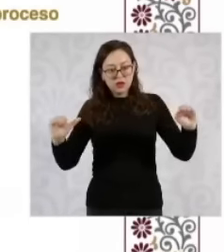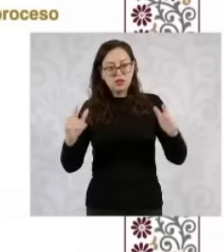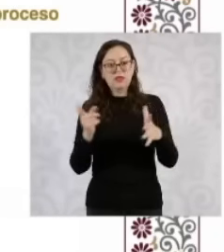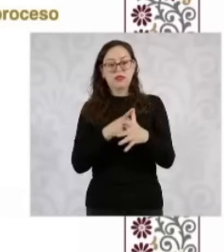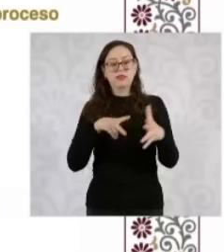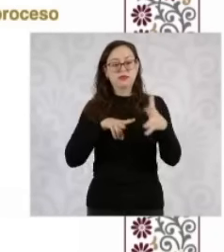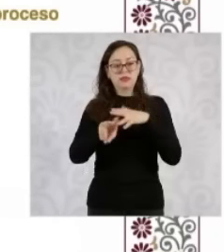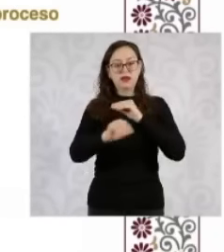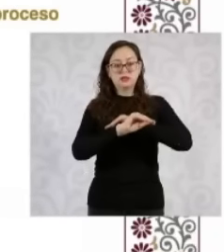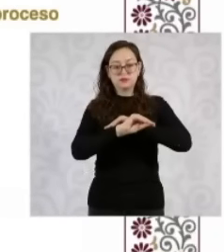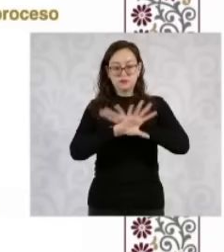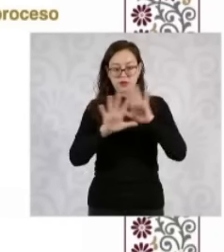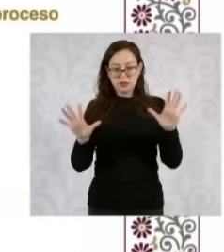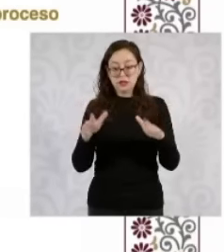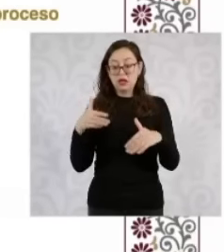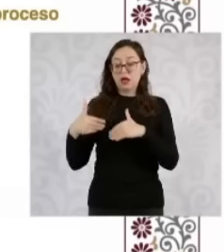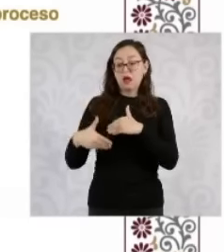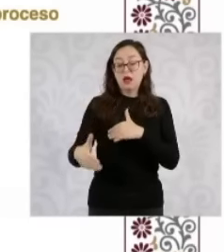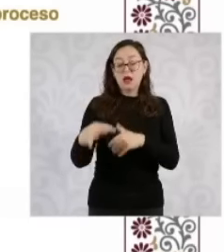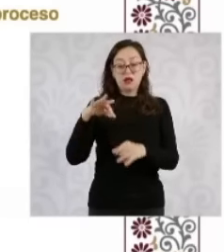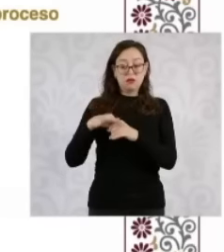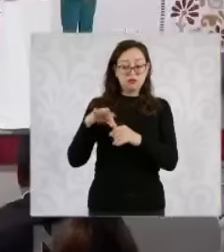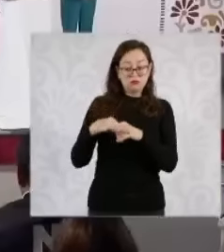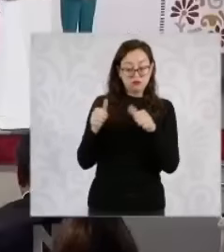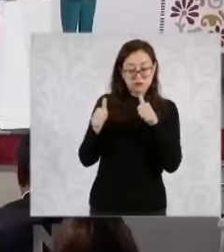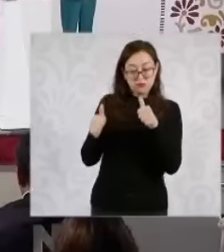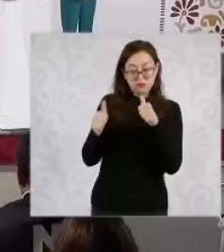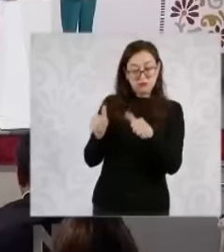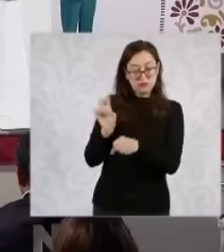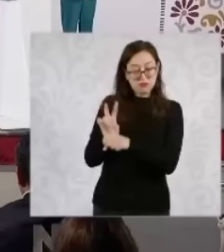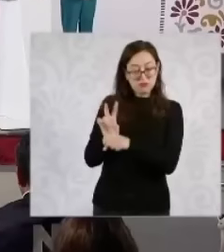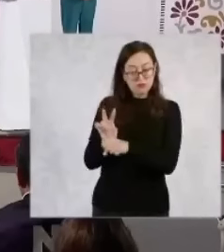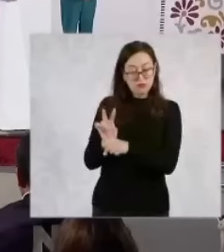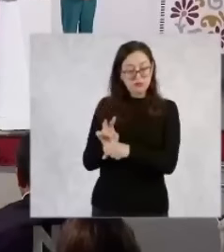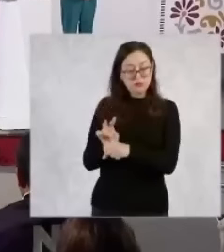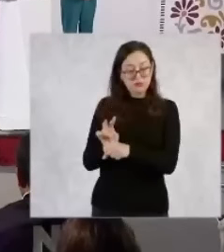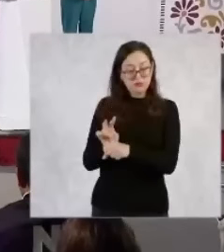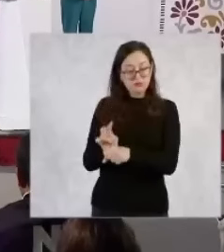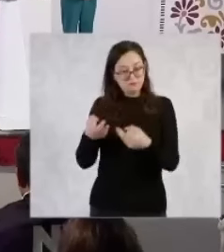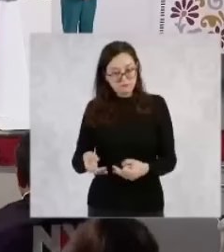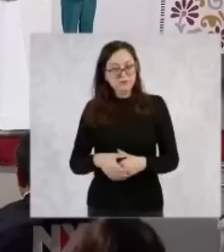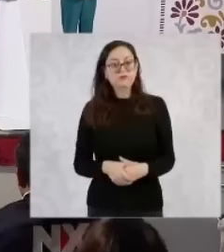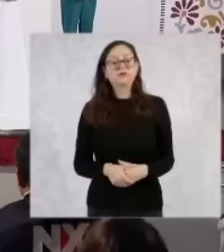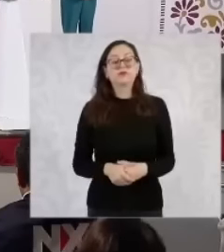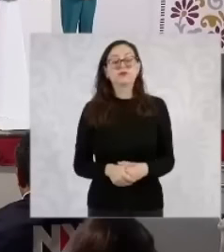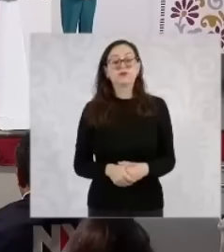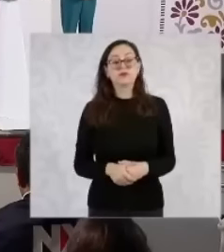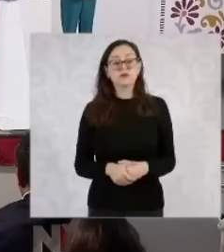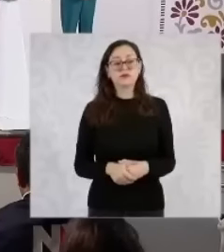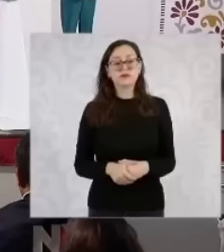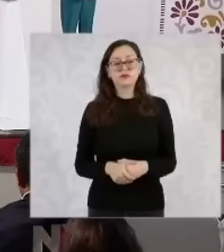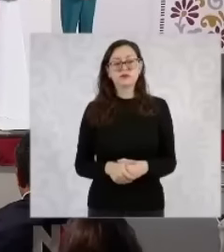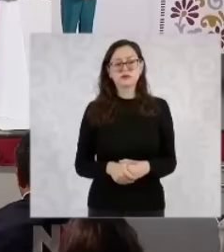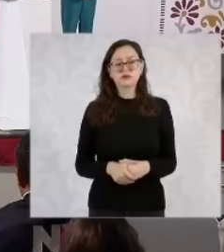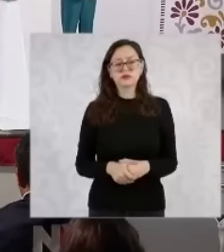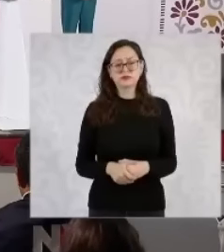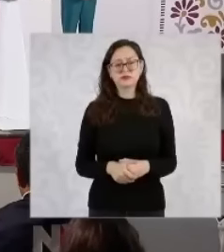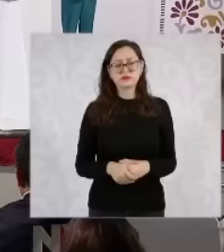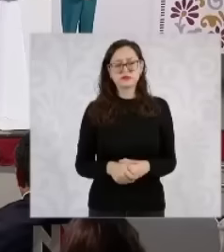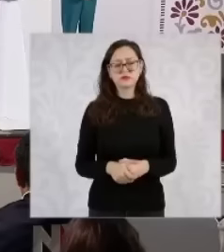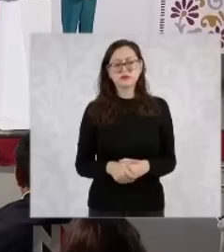general de instituciones y procedimientos electorales qué es lo que hace esta ley Pues esta ley regula todo lo que va sucediendo en un proceso